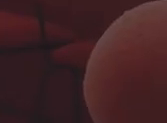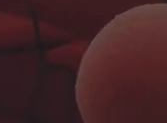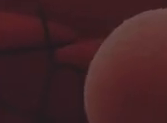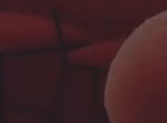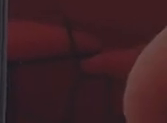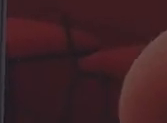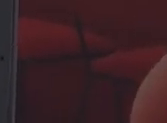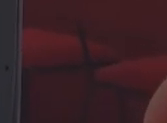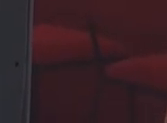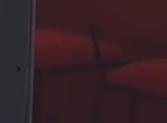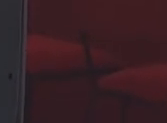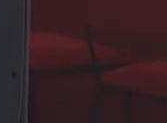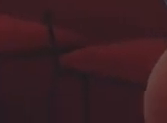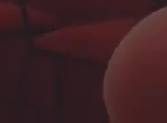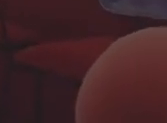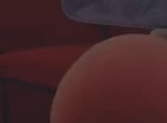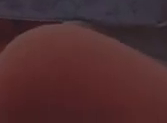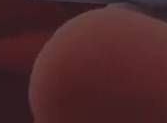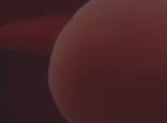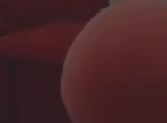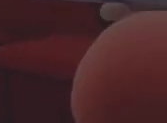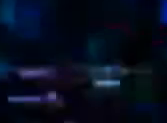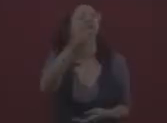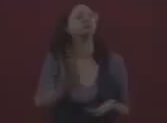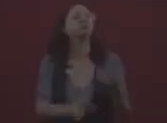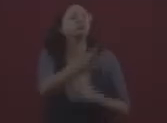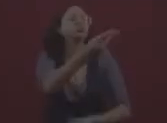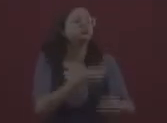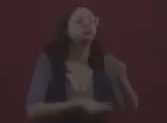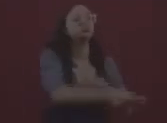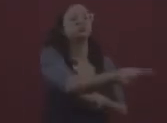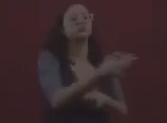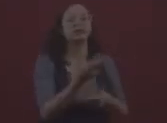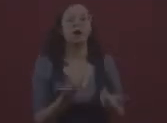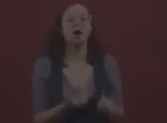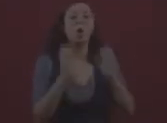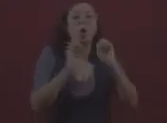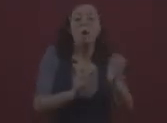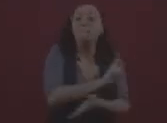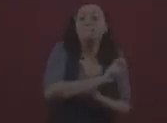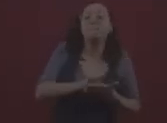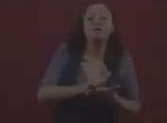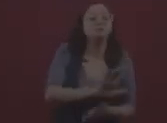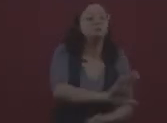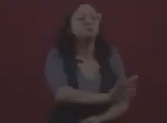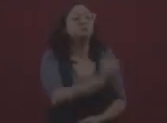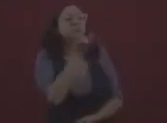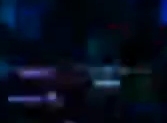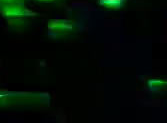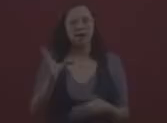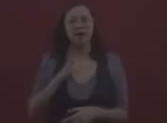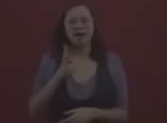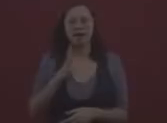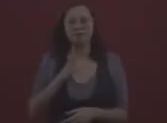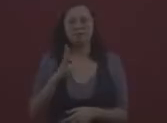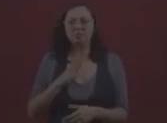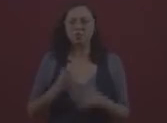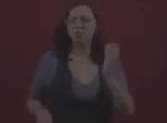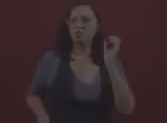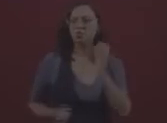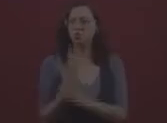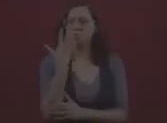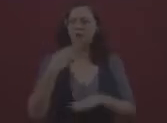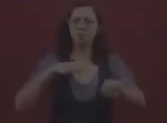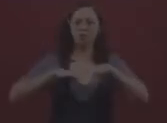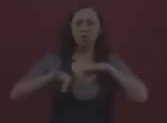que votaron por un cambio se está mermando. Y no puede seguir sosteniendo y culpando a sus detractores. Se necesita